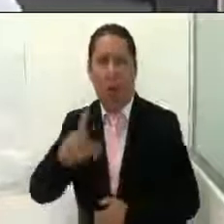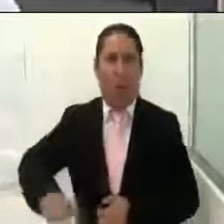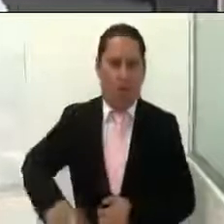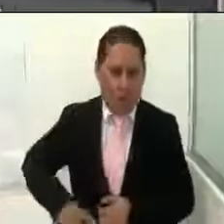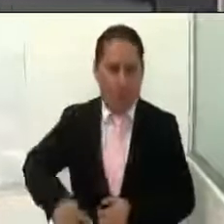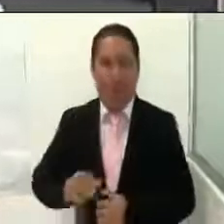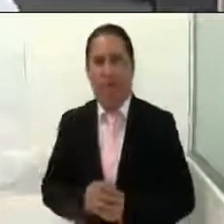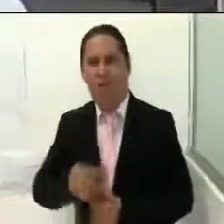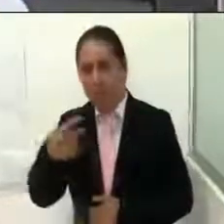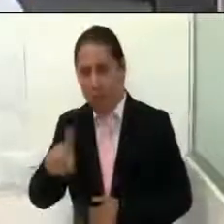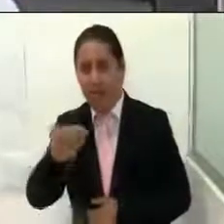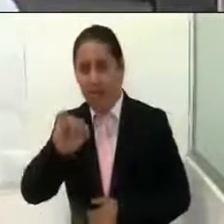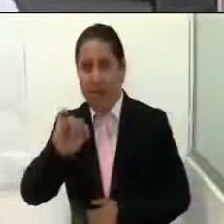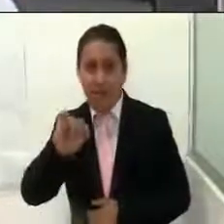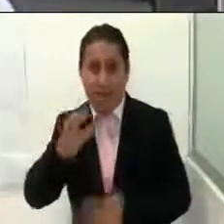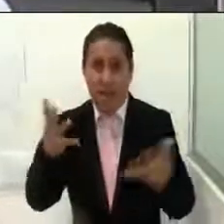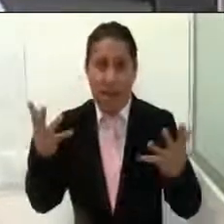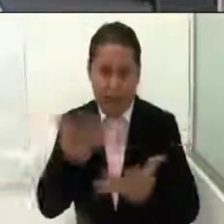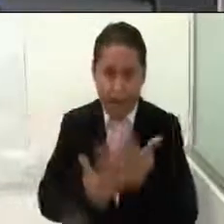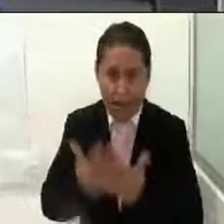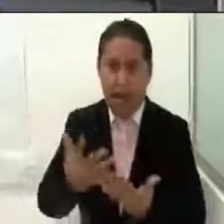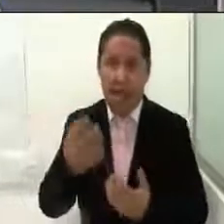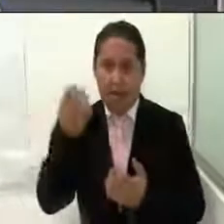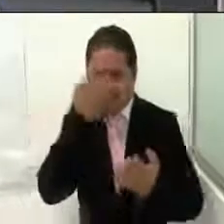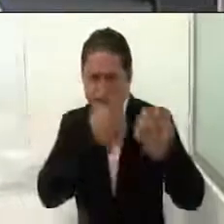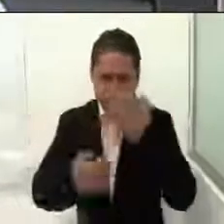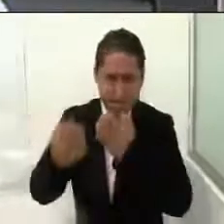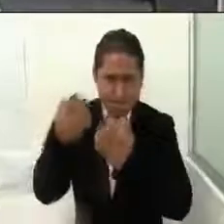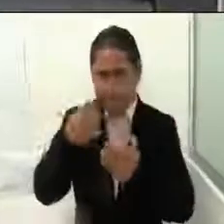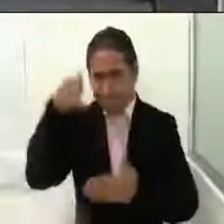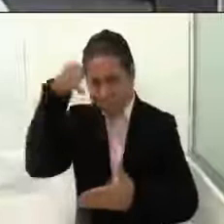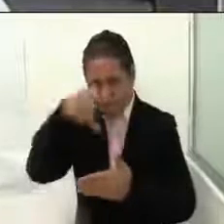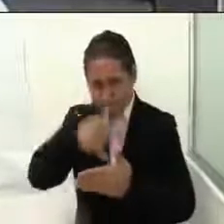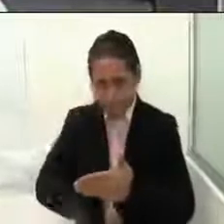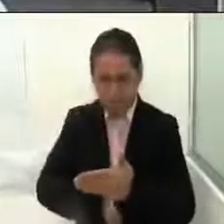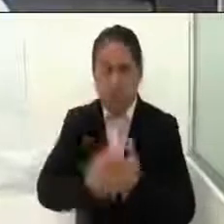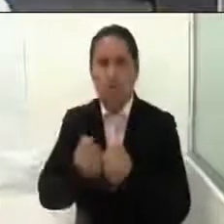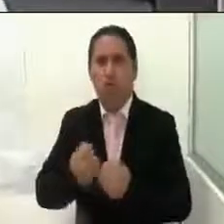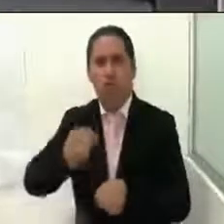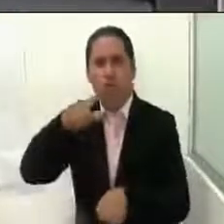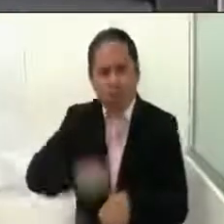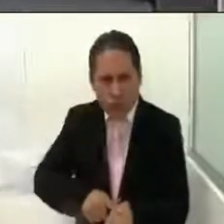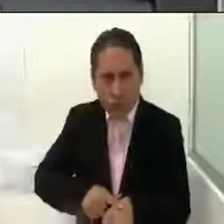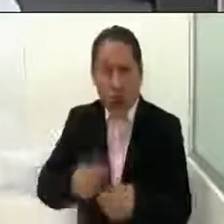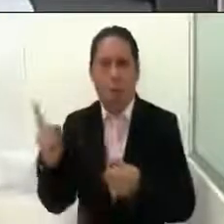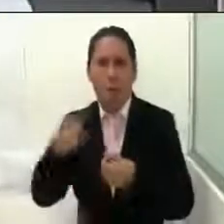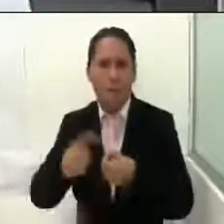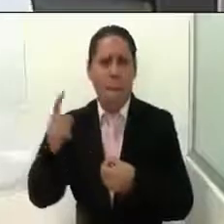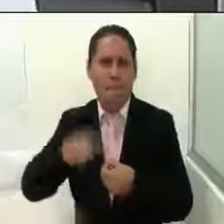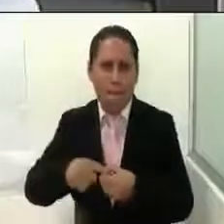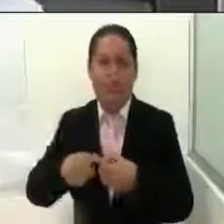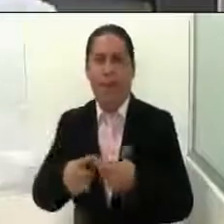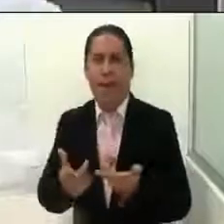que se ha hecho es un análisis social y sobre un análisis social con participación tanto de la procuraduría